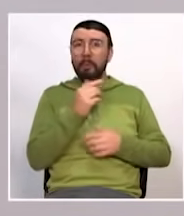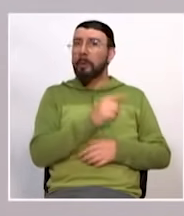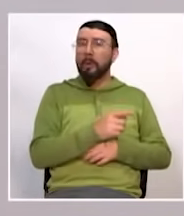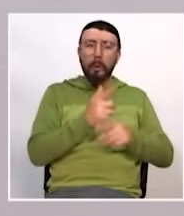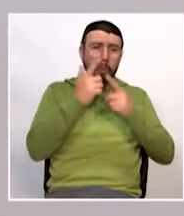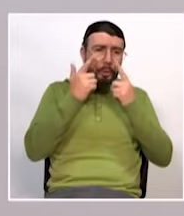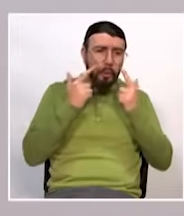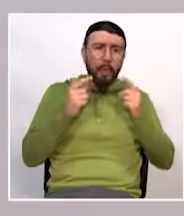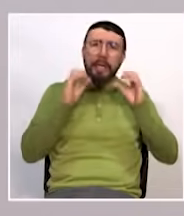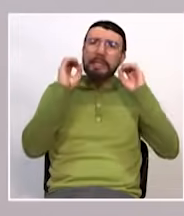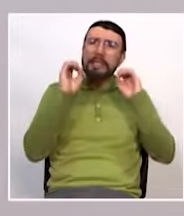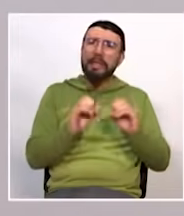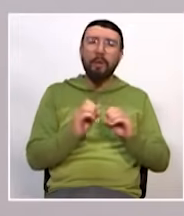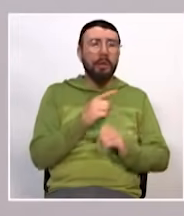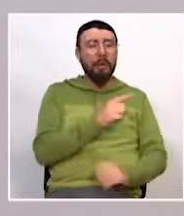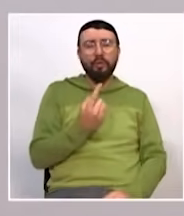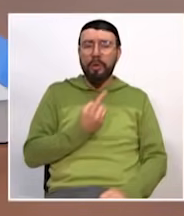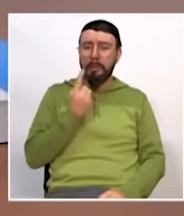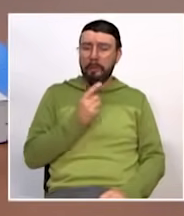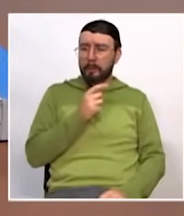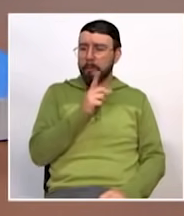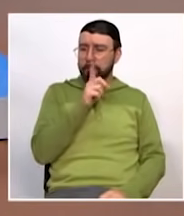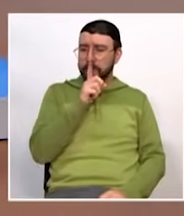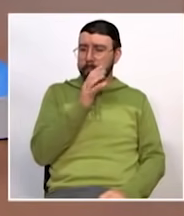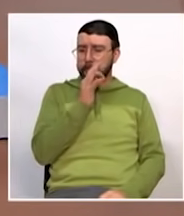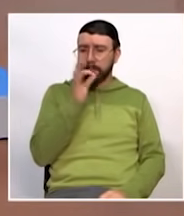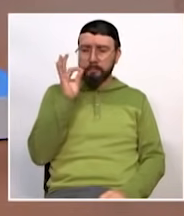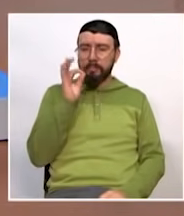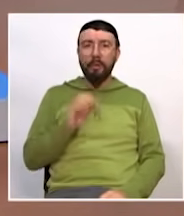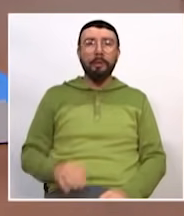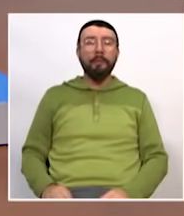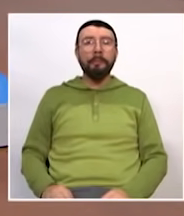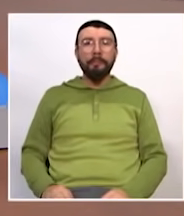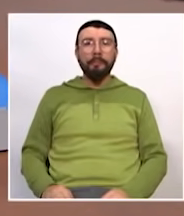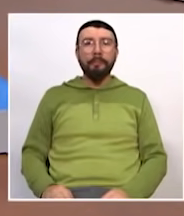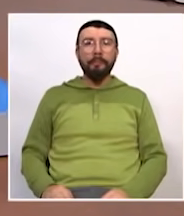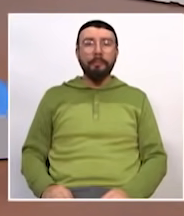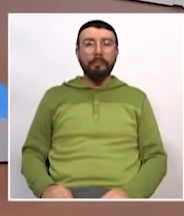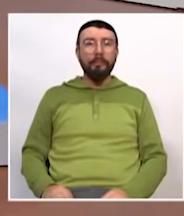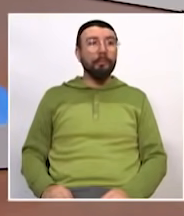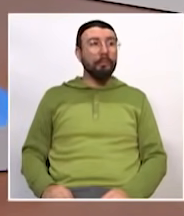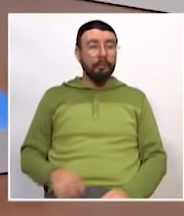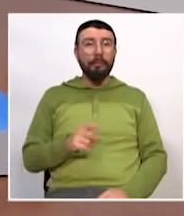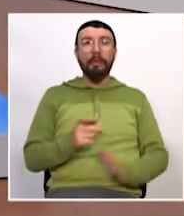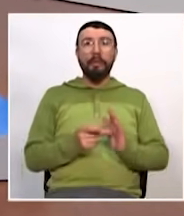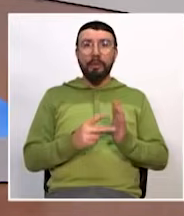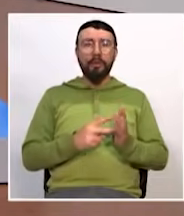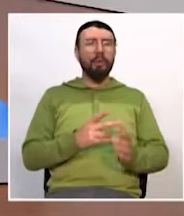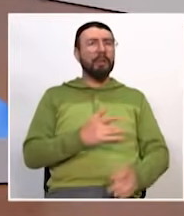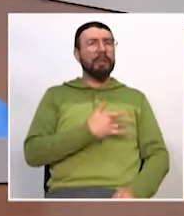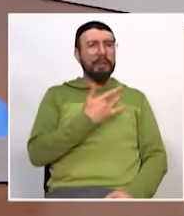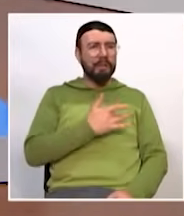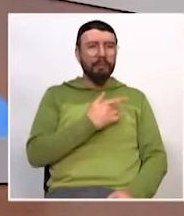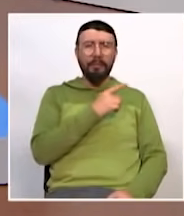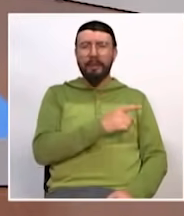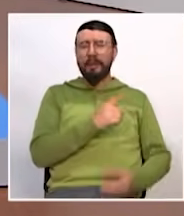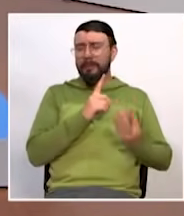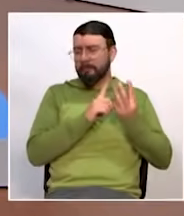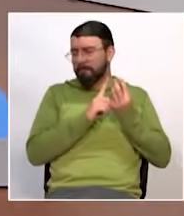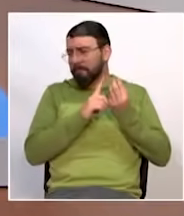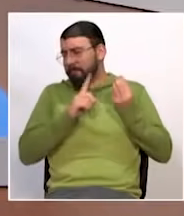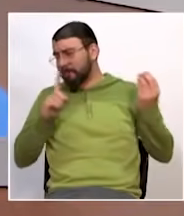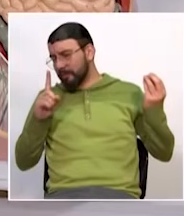nada simplemente es callado evidentemente ese es un síntoma del aislamiento de